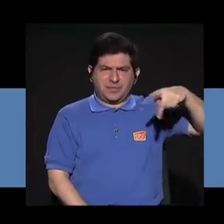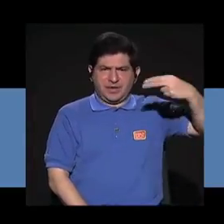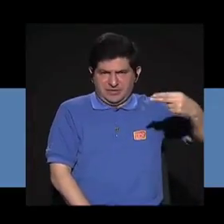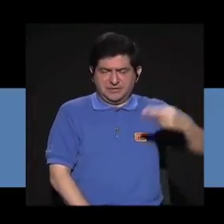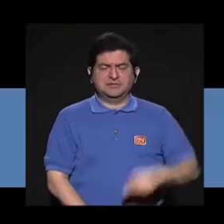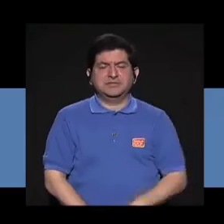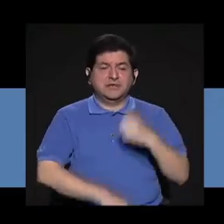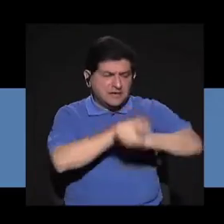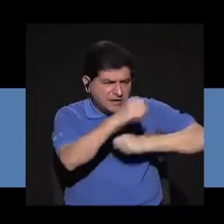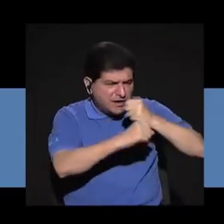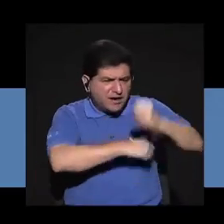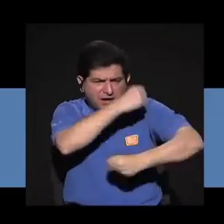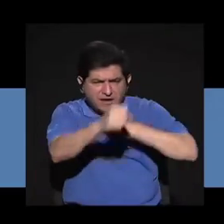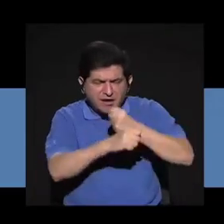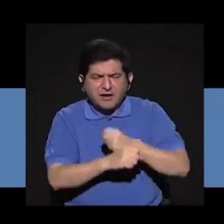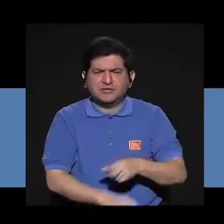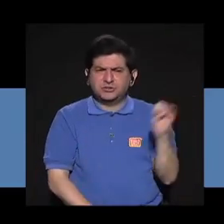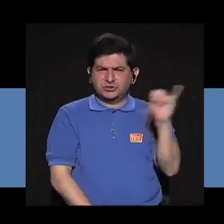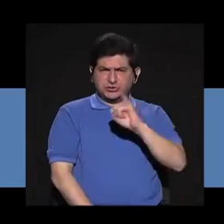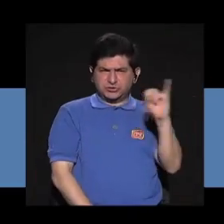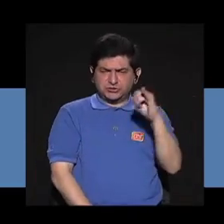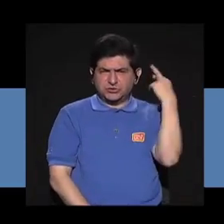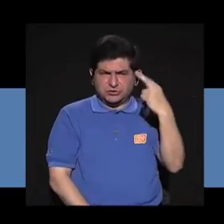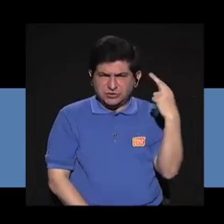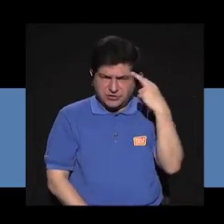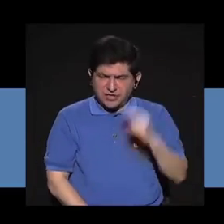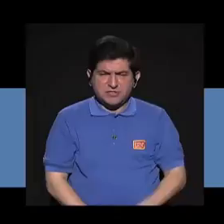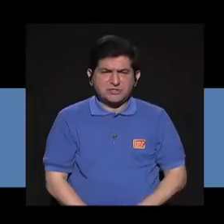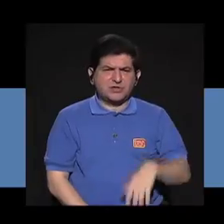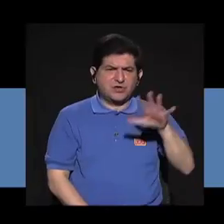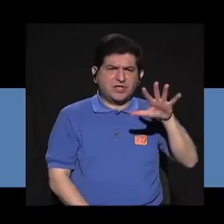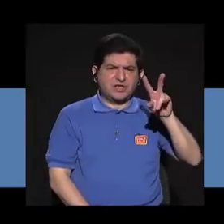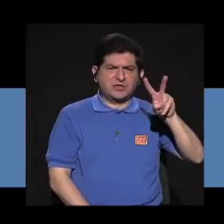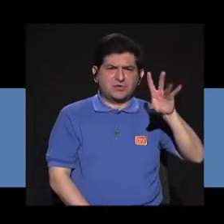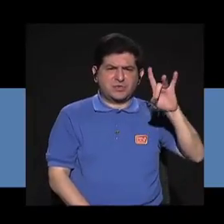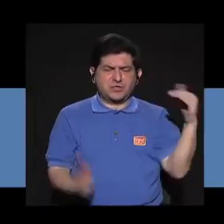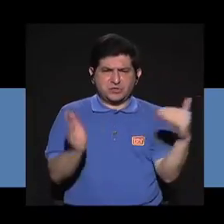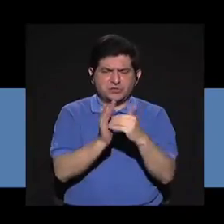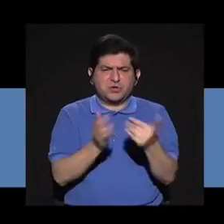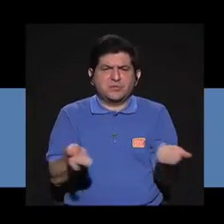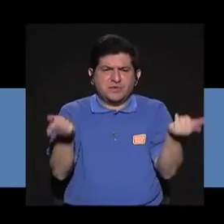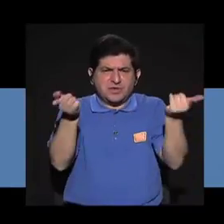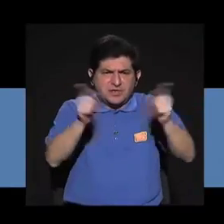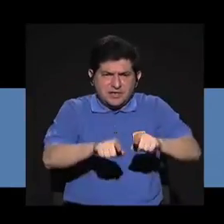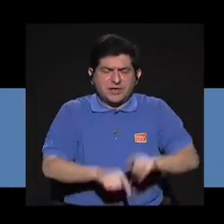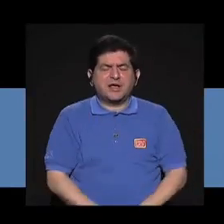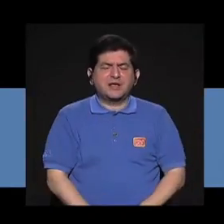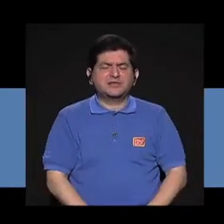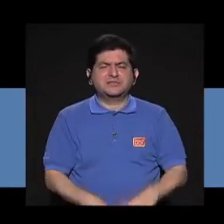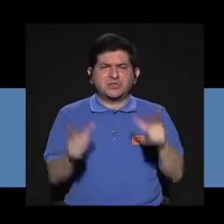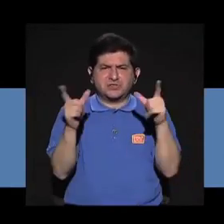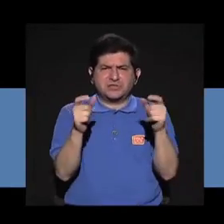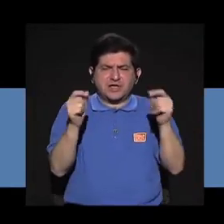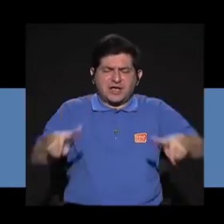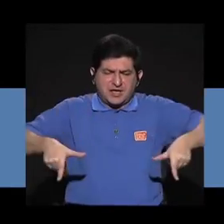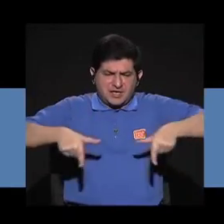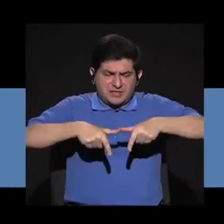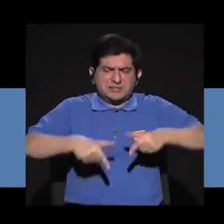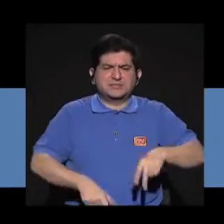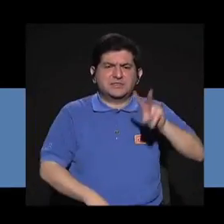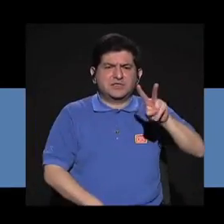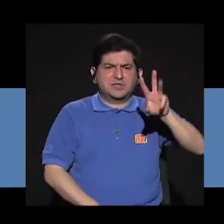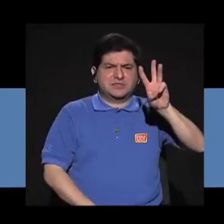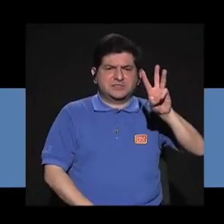humano. Anualmente, esta infección provoca 528,000 casos de cáncer cervicouterino